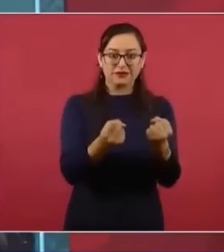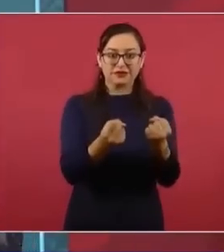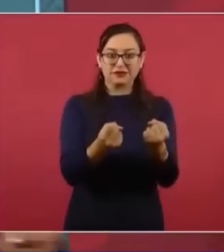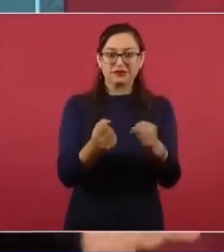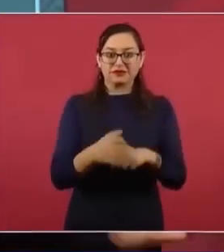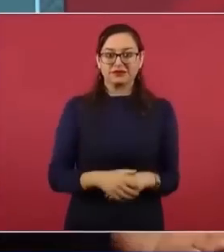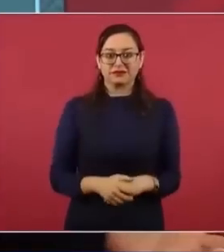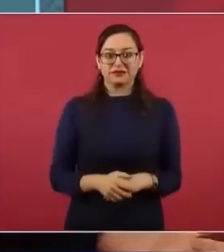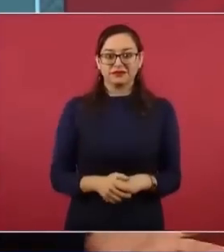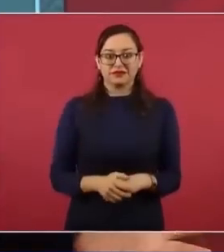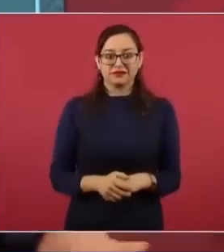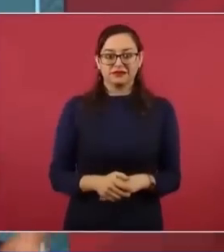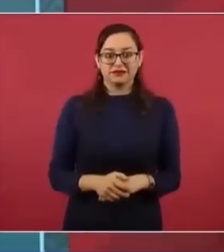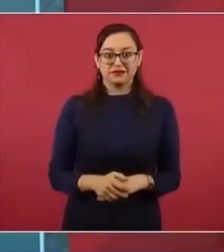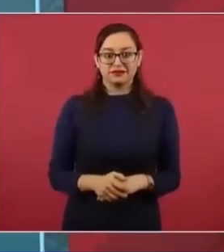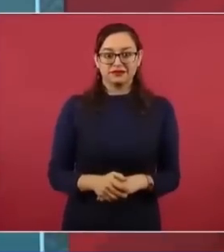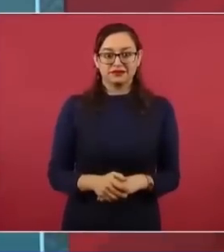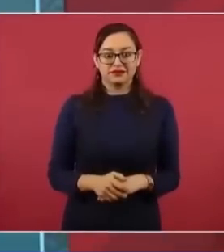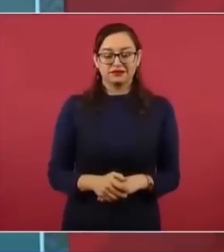Ya,